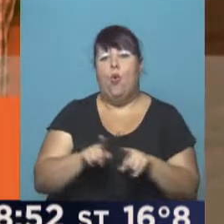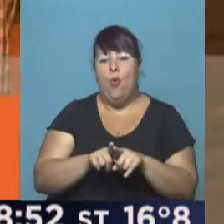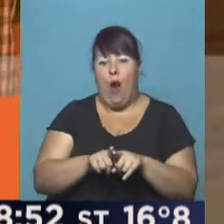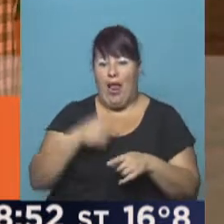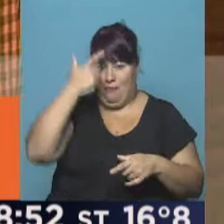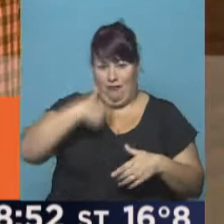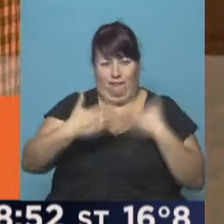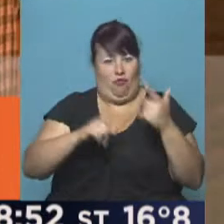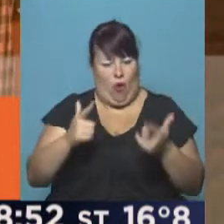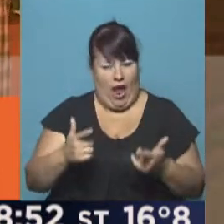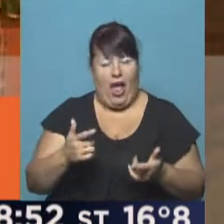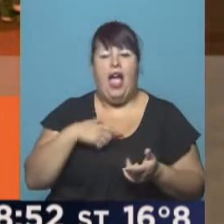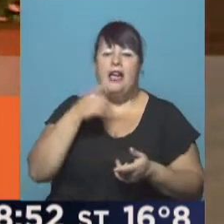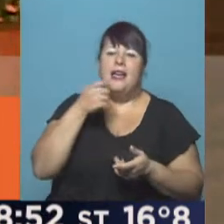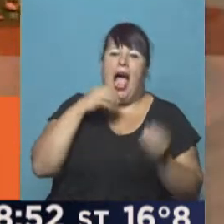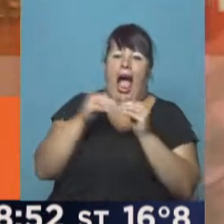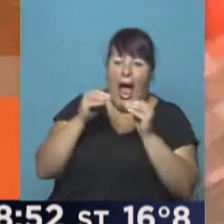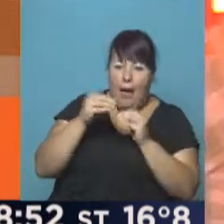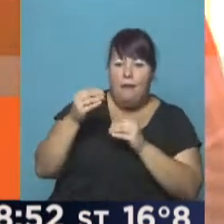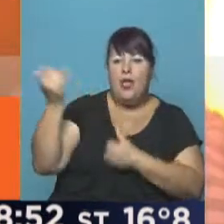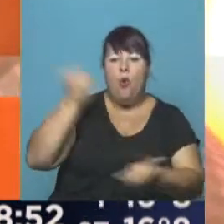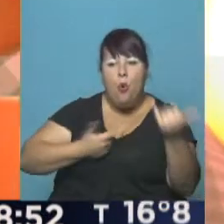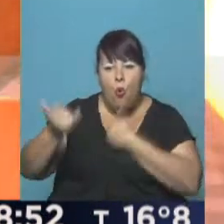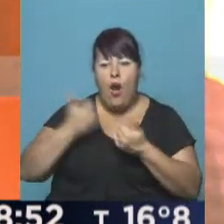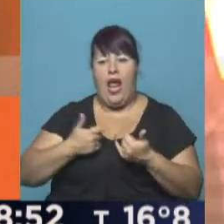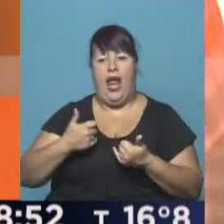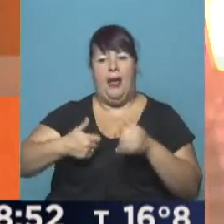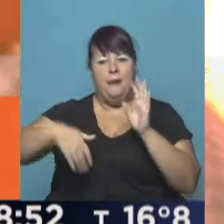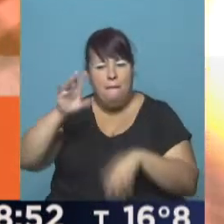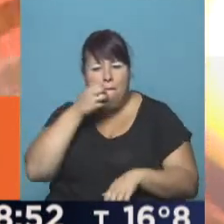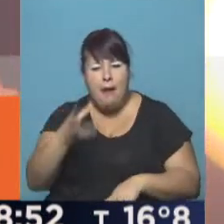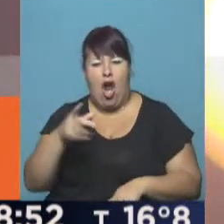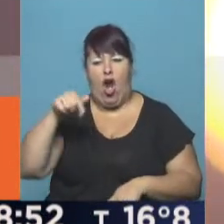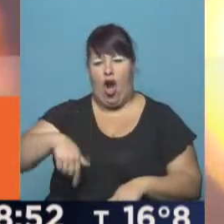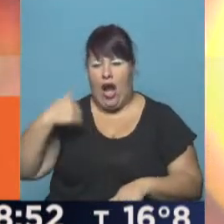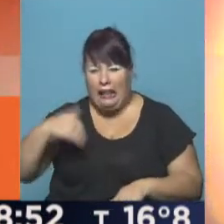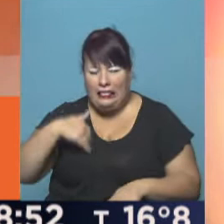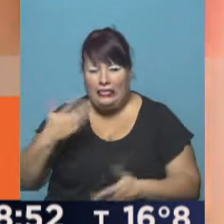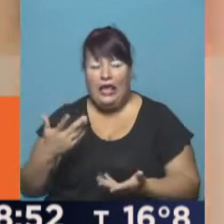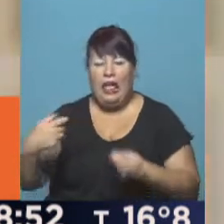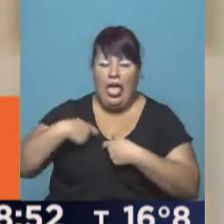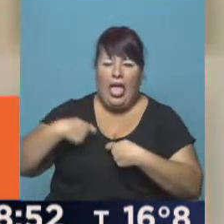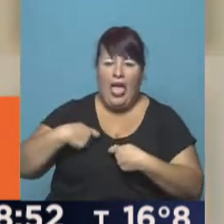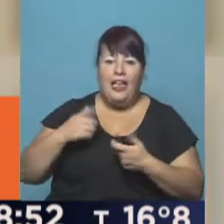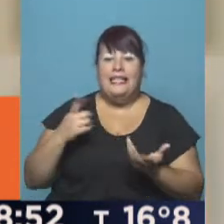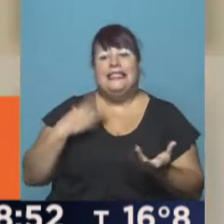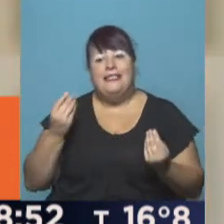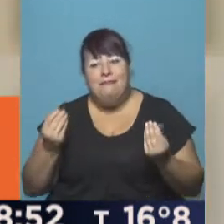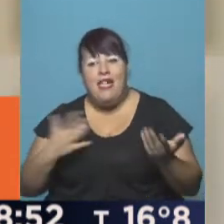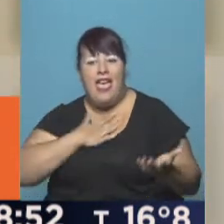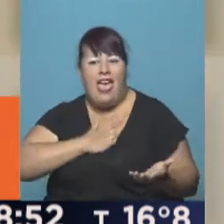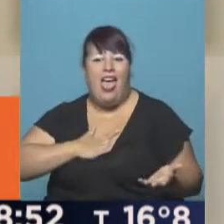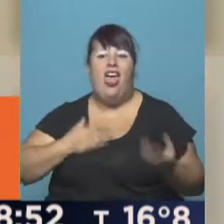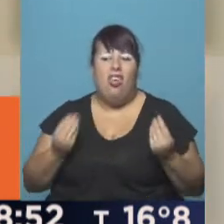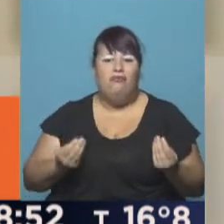como persona. Teníamos referencias de amigos donde nos comentaban que había mayor posibilidades para ejercer acá. Y no nos da miedo, porque